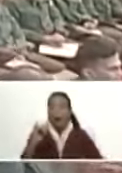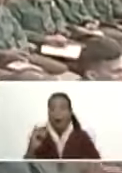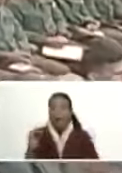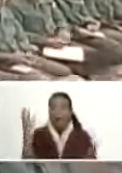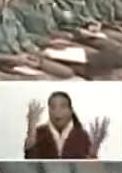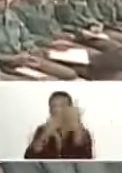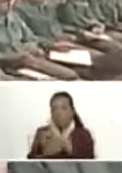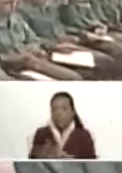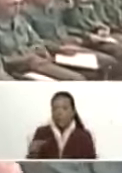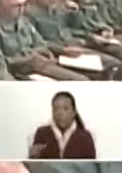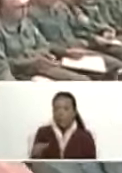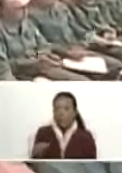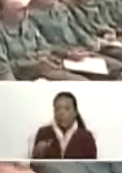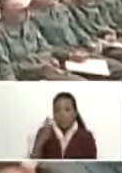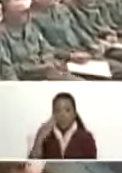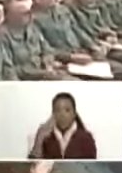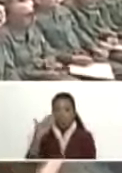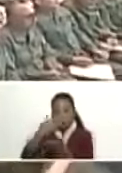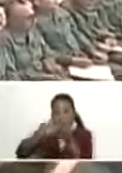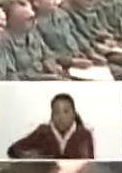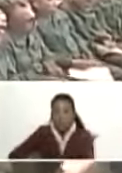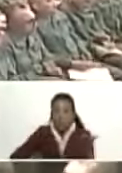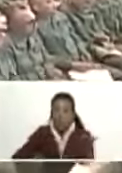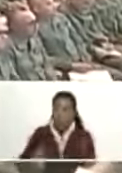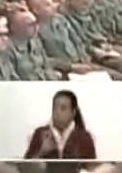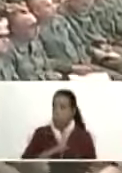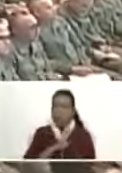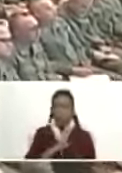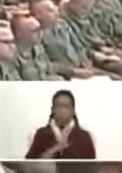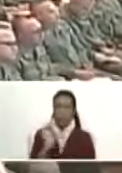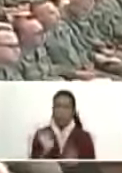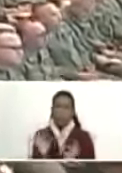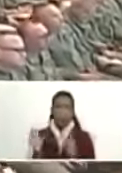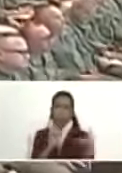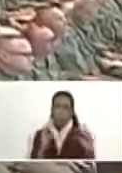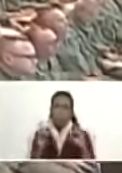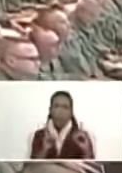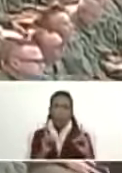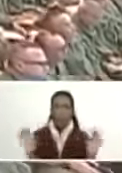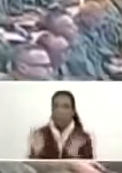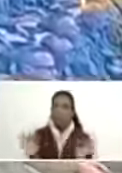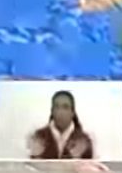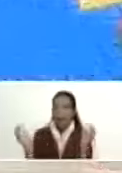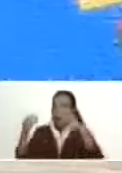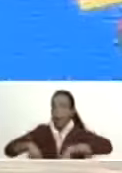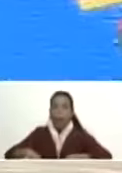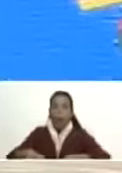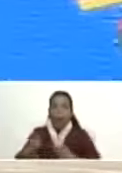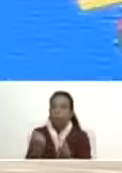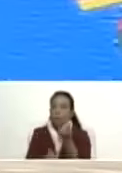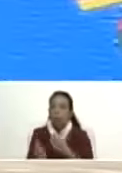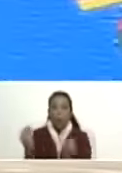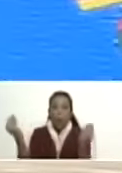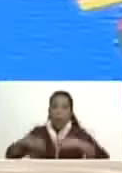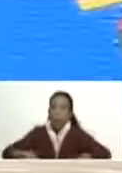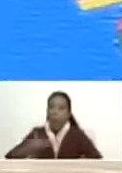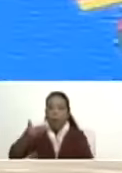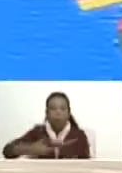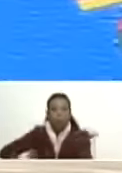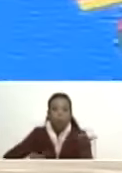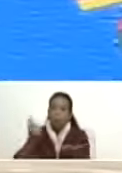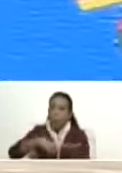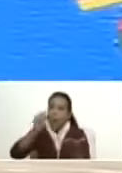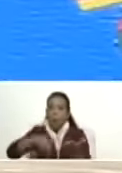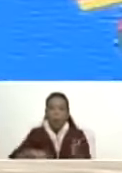si la Gran Bretaña hubiera considerado que eso no era elemento de discusión, no se sienta a negociar, no se sienta a debatir, no